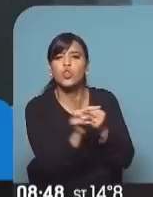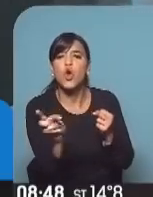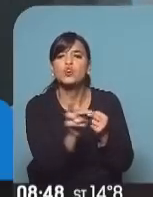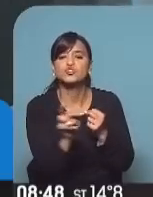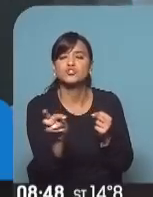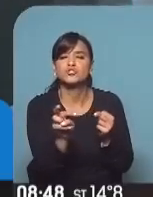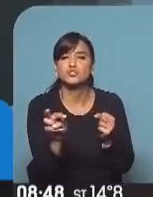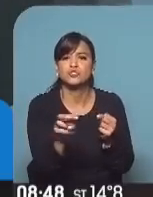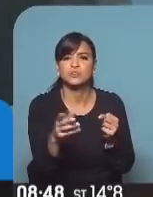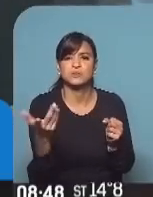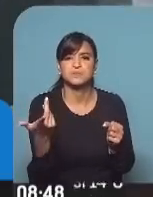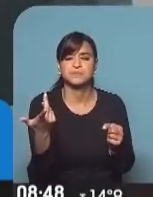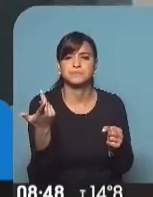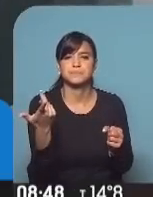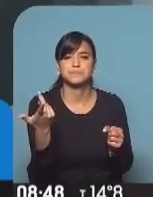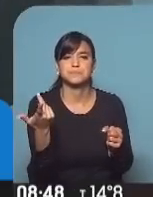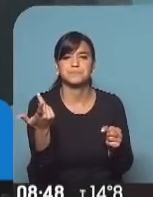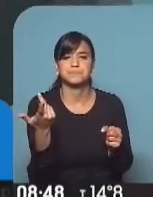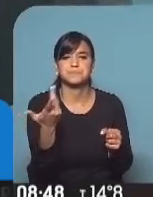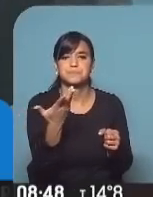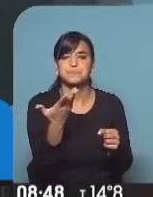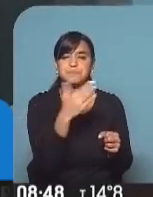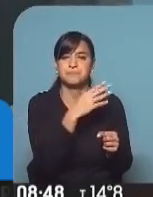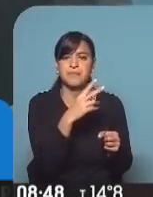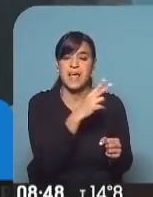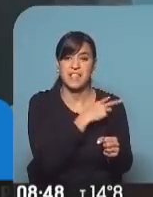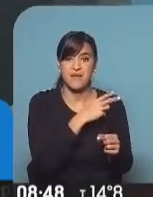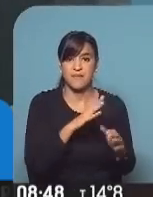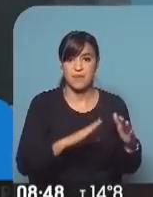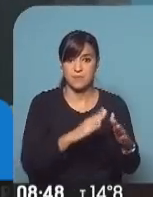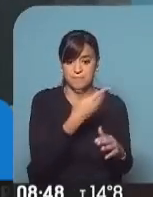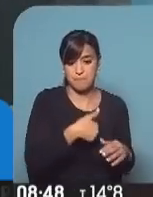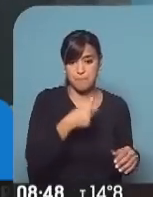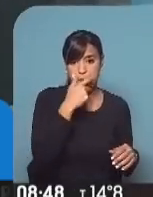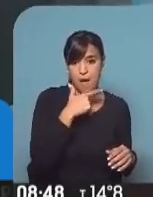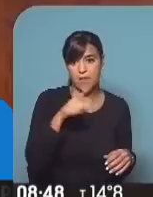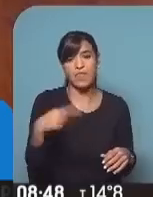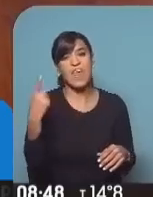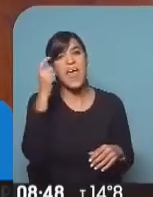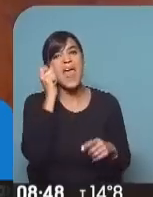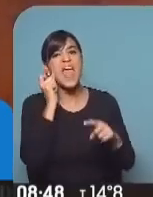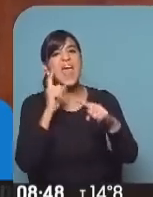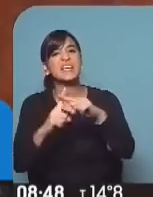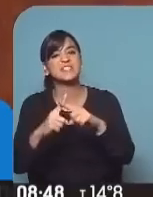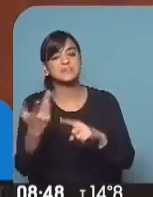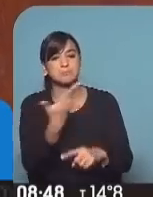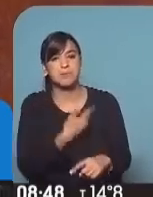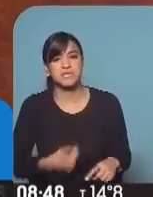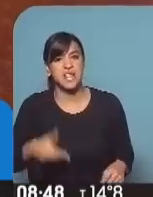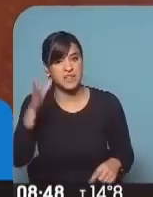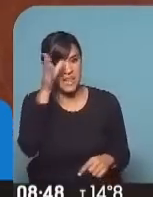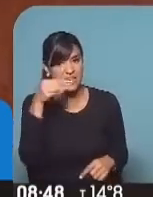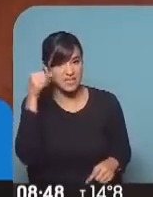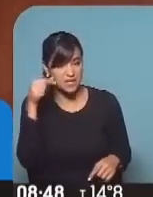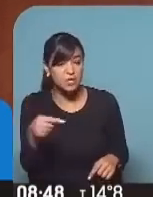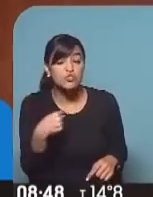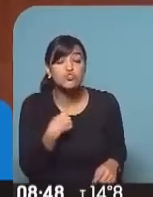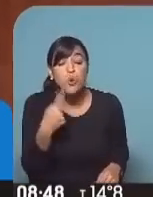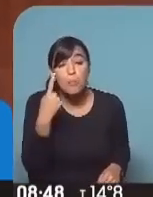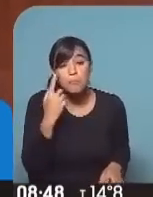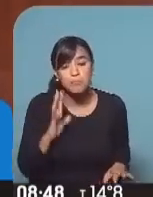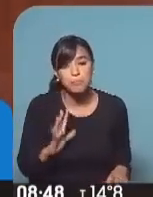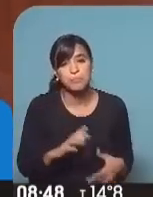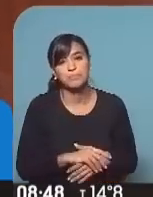jefes de estado como el jefe de estado mauricio macri y la ex presidenta cristina kirchner bueno yo apelo a